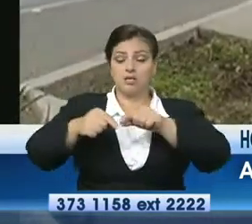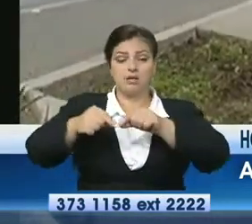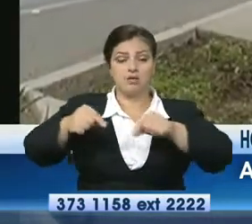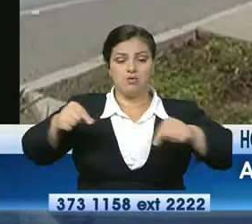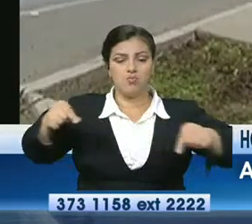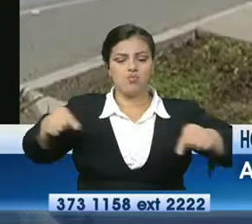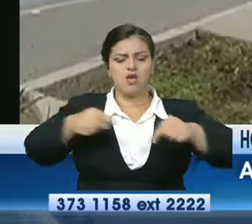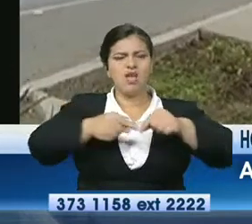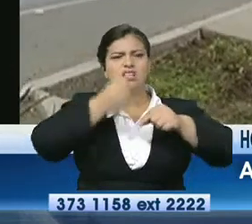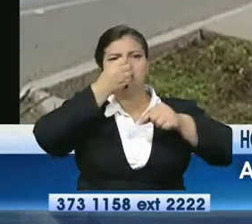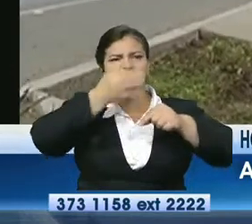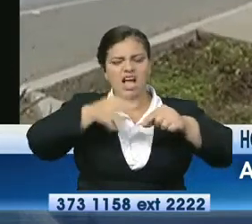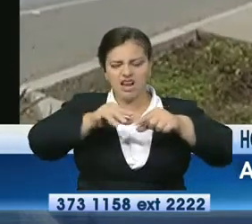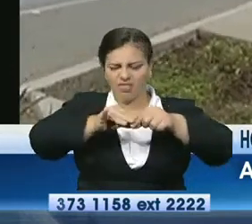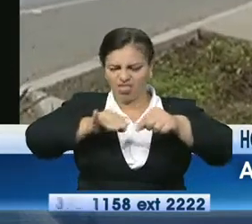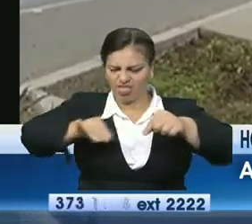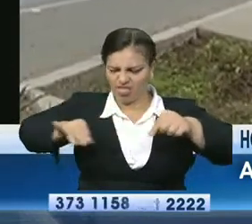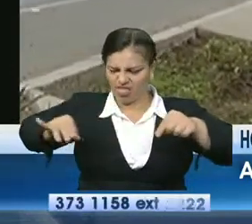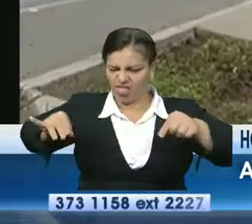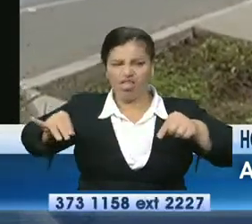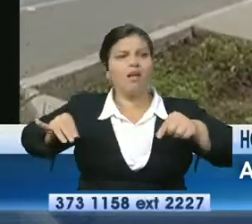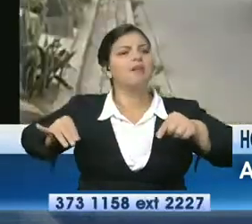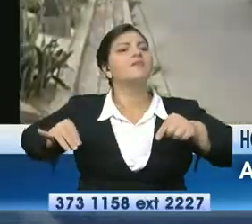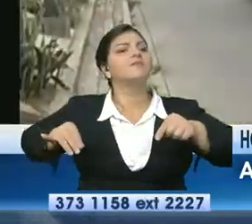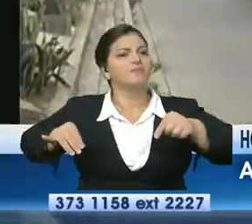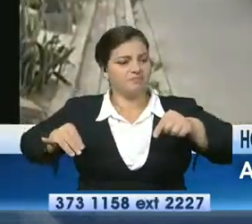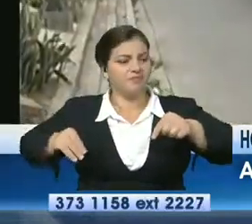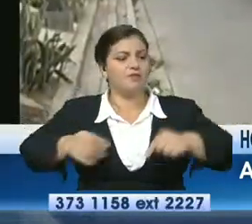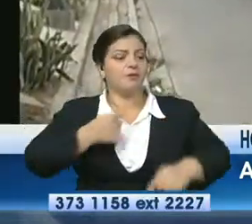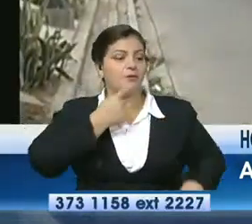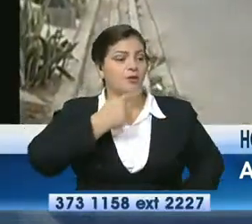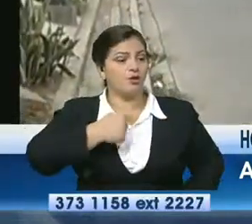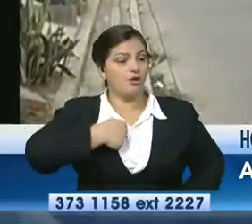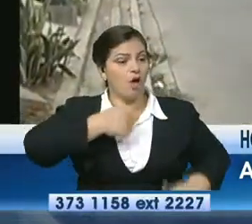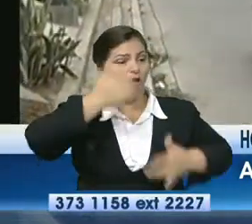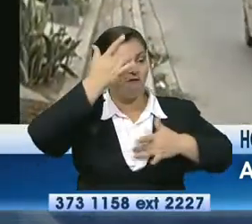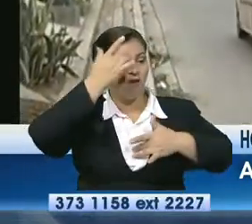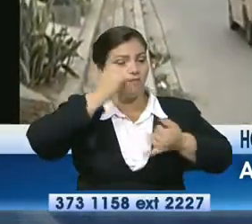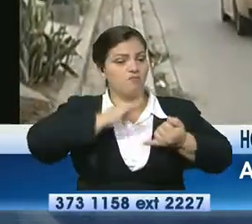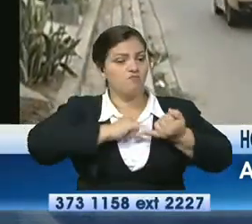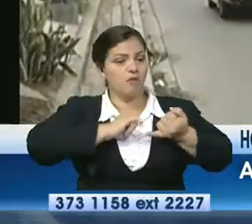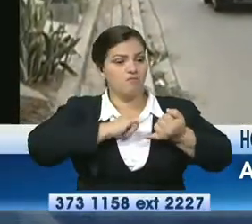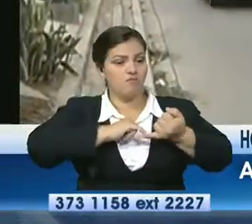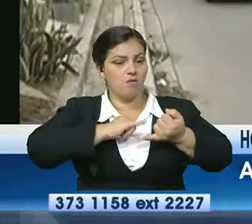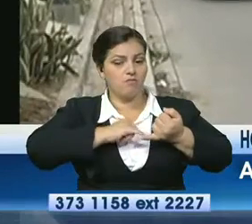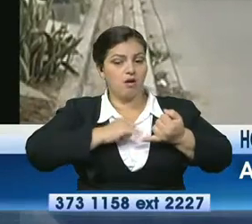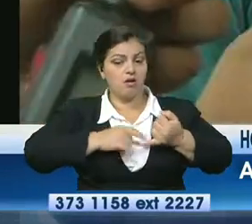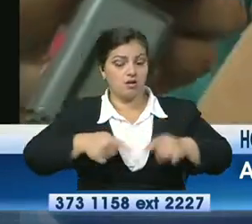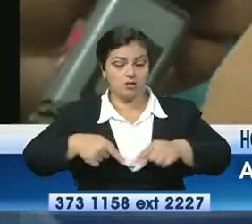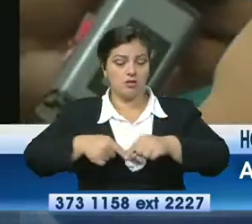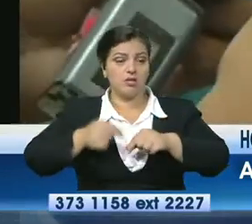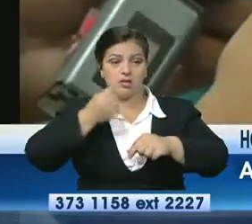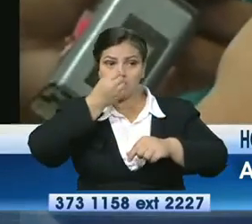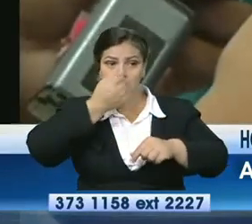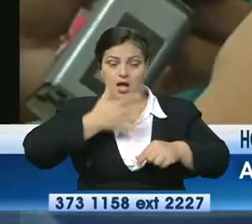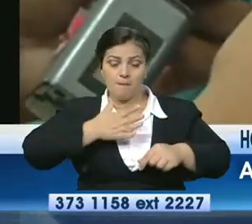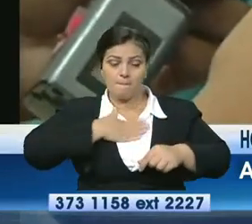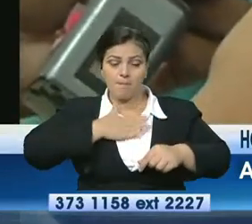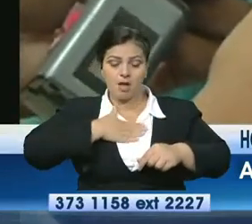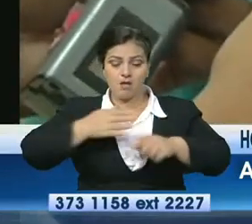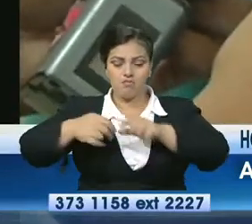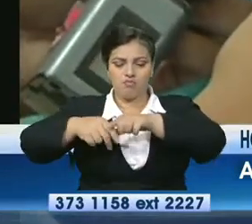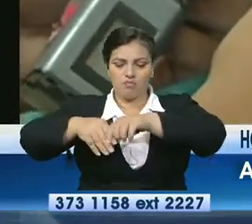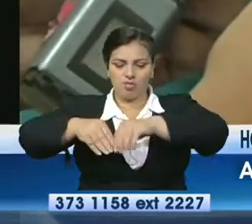un objeto punzante supuestamente infectado con VIH. Con un chuzo. ¿Qué le decía? Que si yo